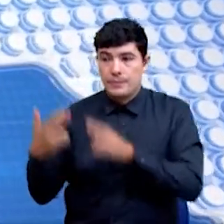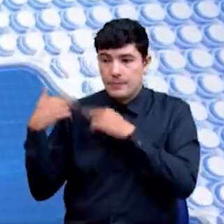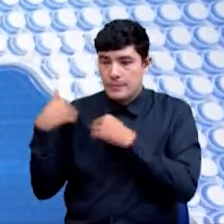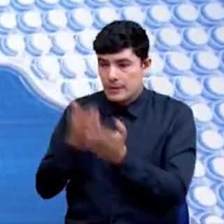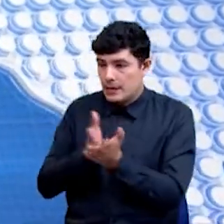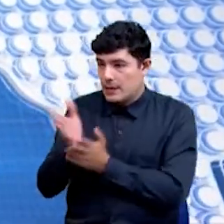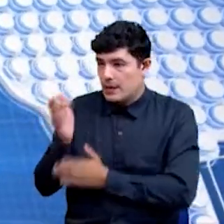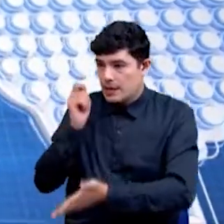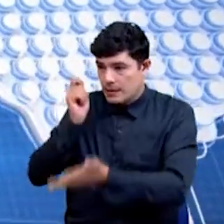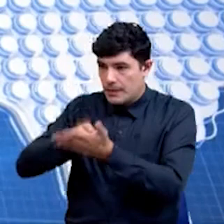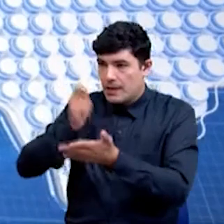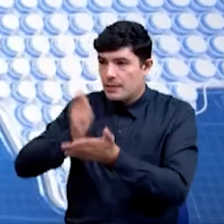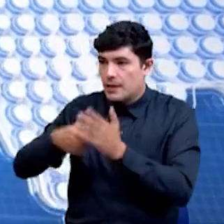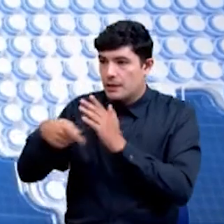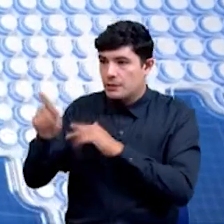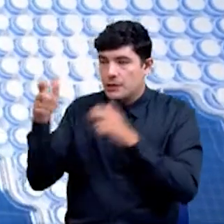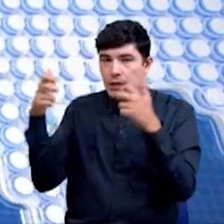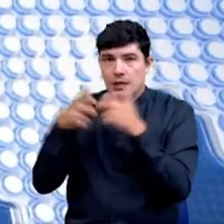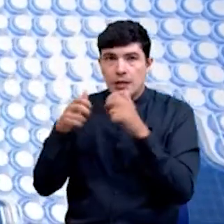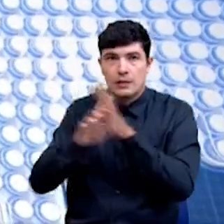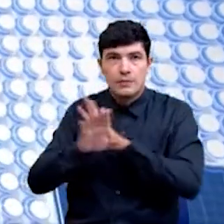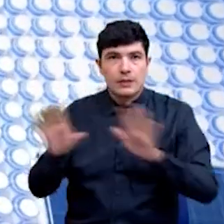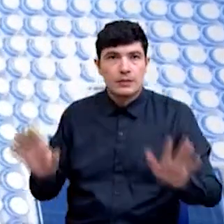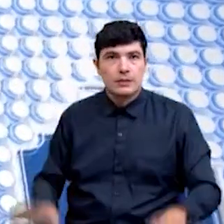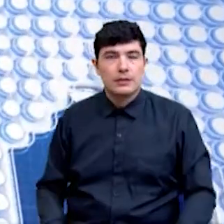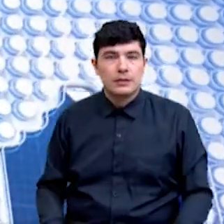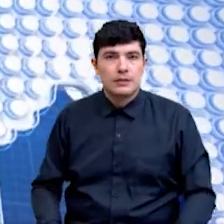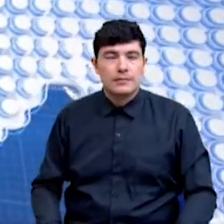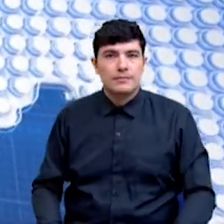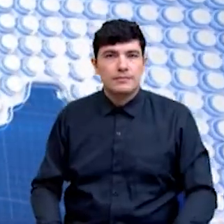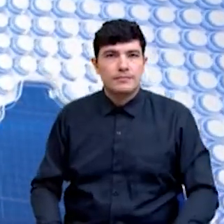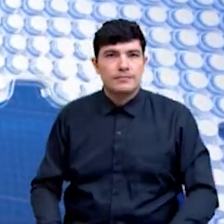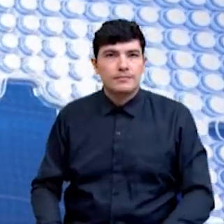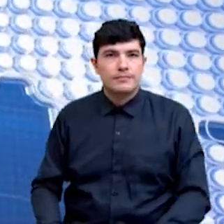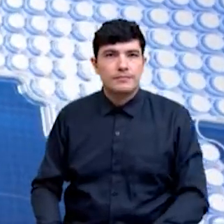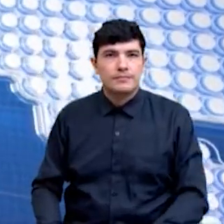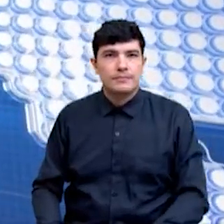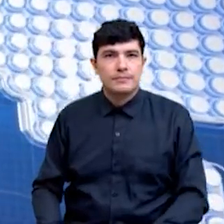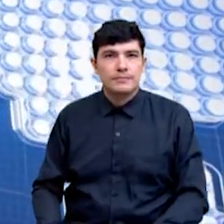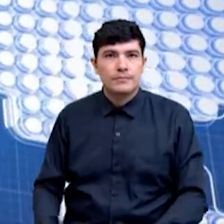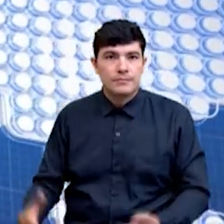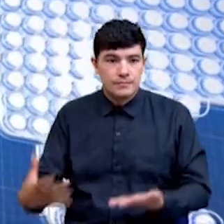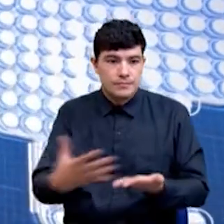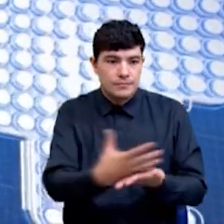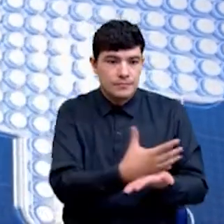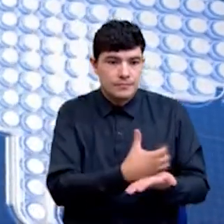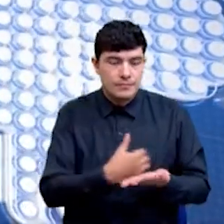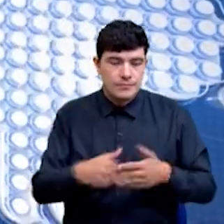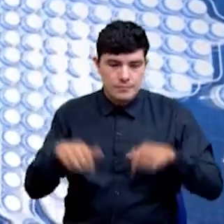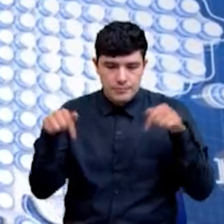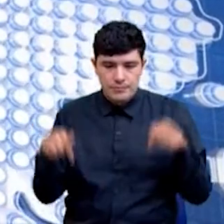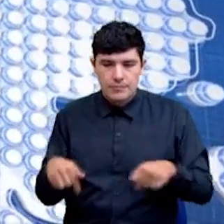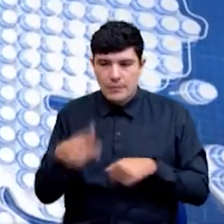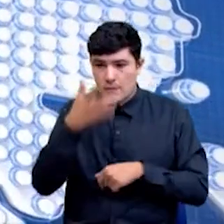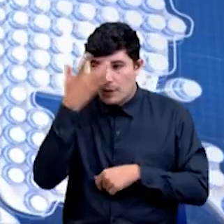pagando lo de la luz. Sí. O sea, todo lo que se recogía acá.